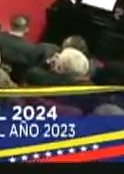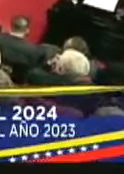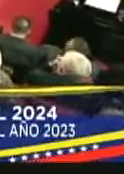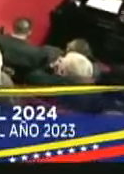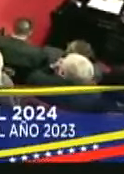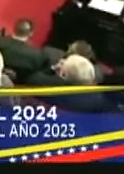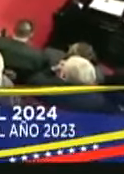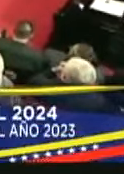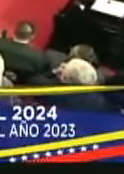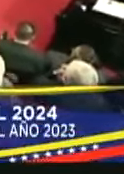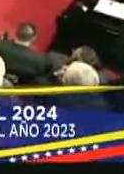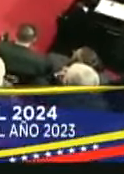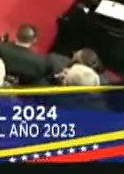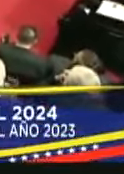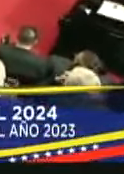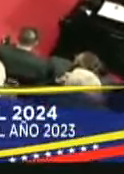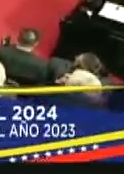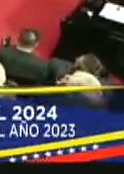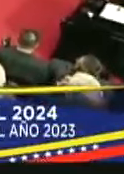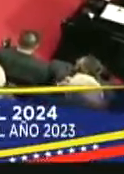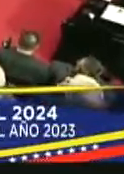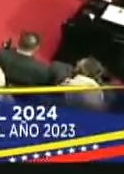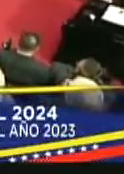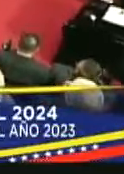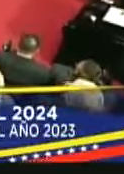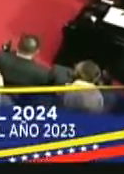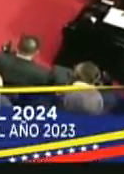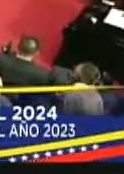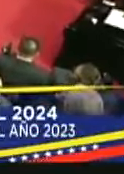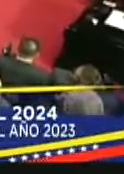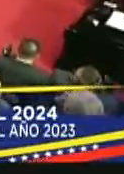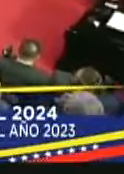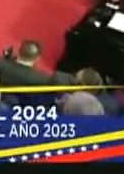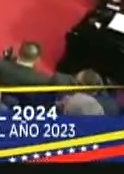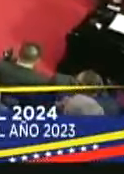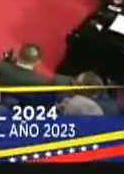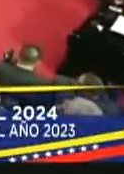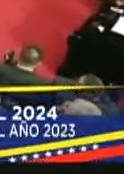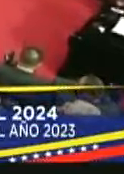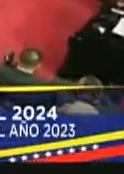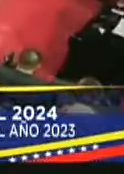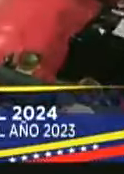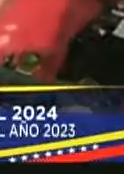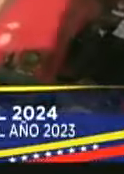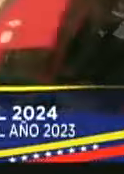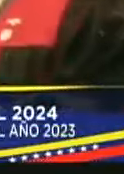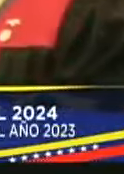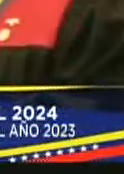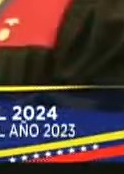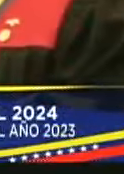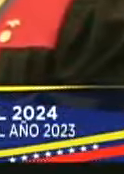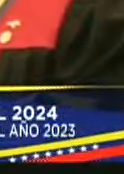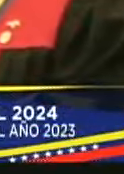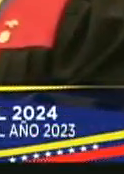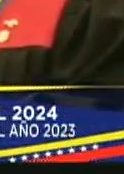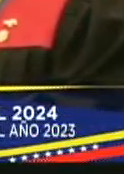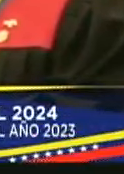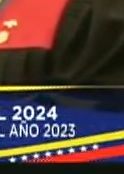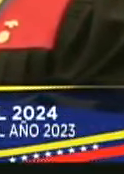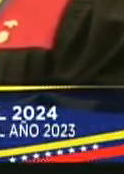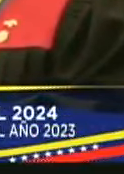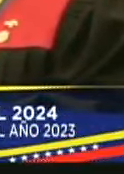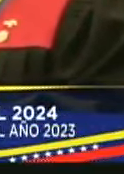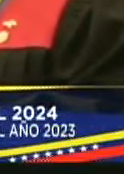sido la única región que ha ofrecido importante resistencia al capitalismo neoliberal. En Venezuela,